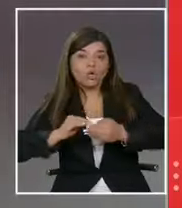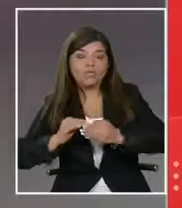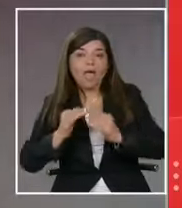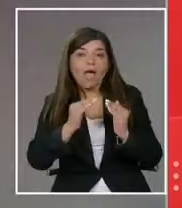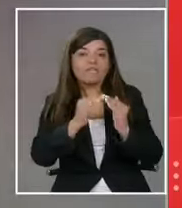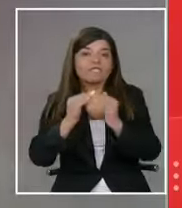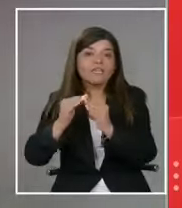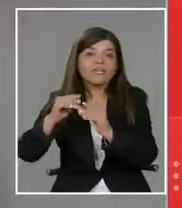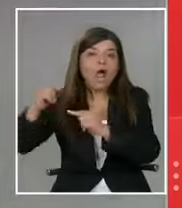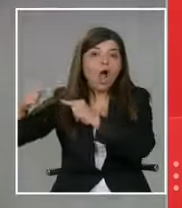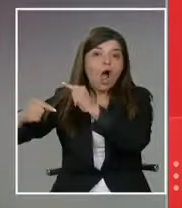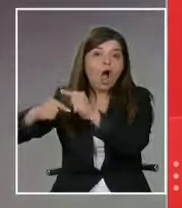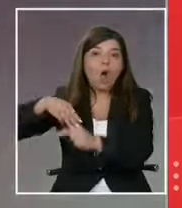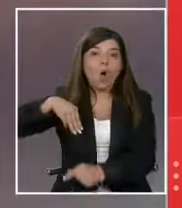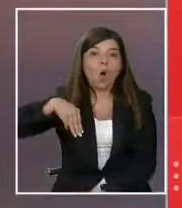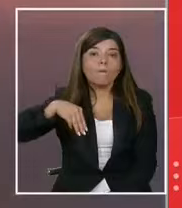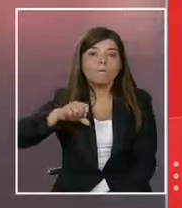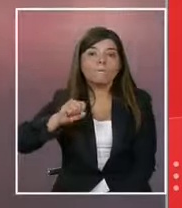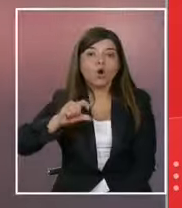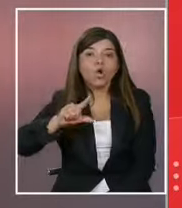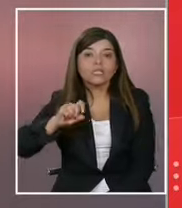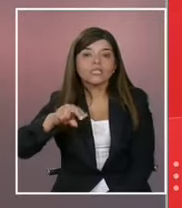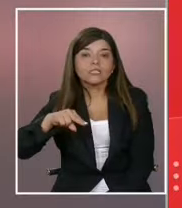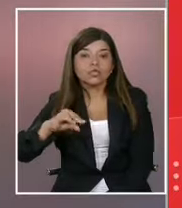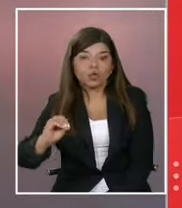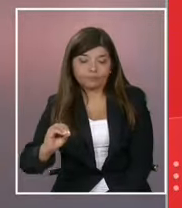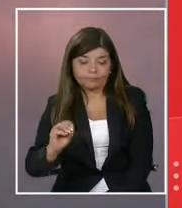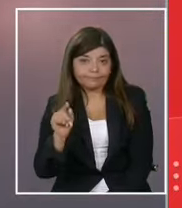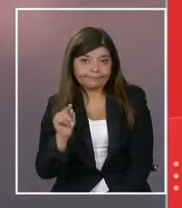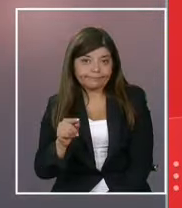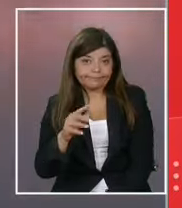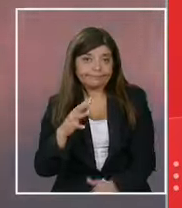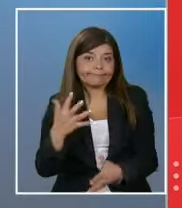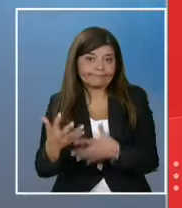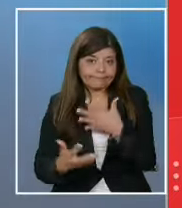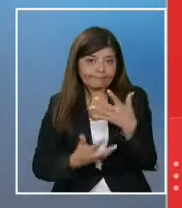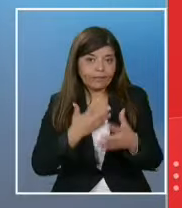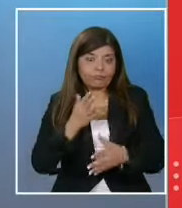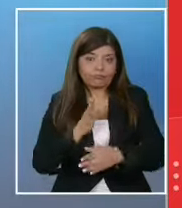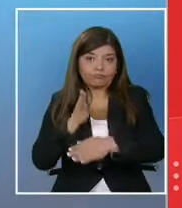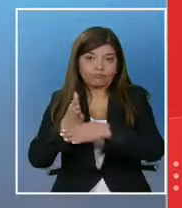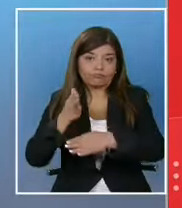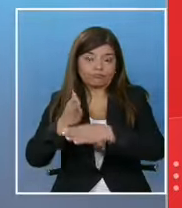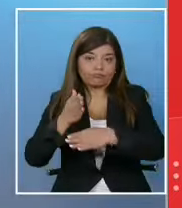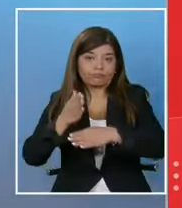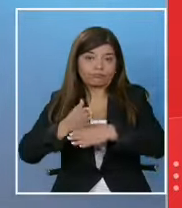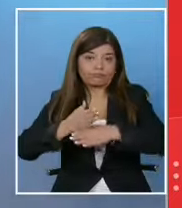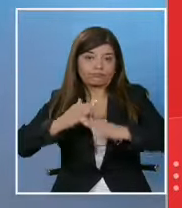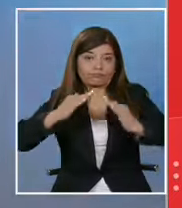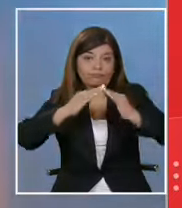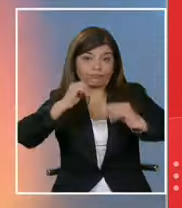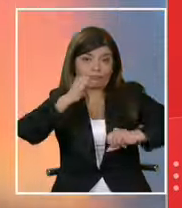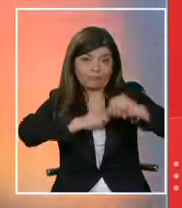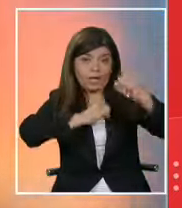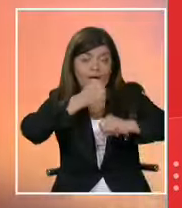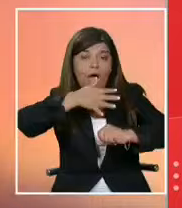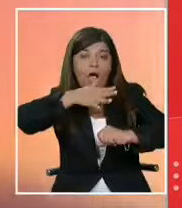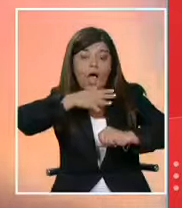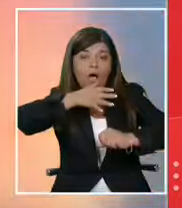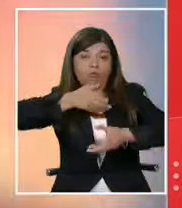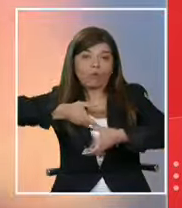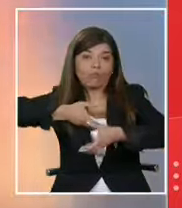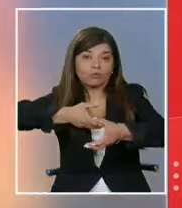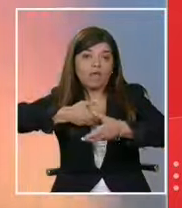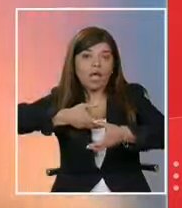Villa Los Molinos. Esto producto de que el avance de las llamas llegó hasta una planta de tratamiento de agua potable que tenía en